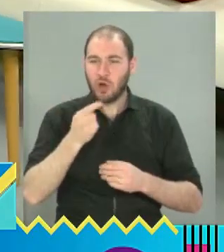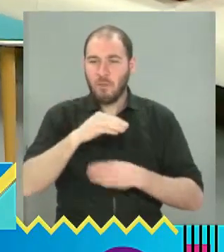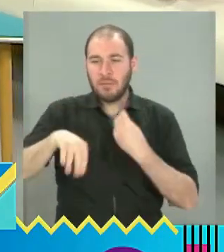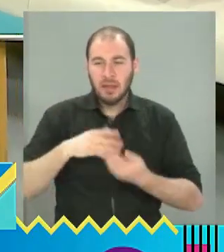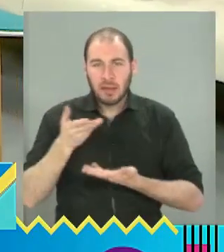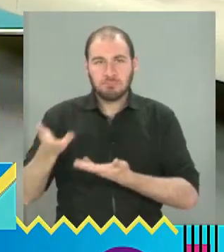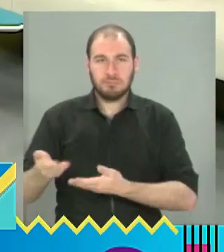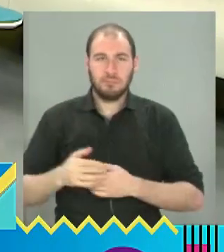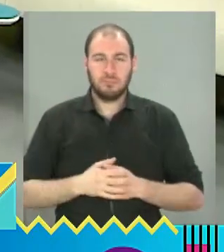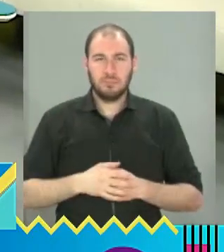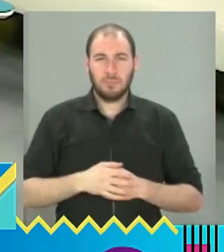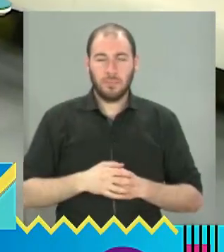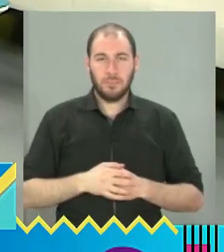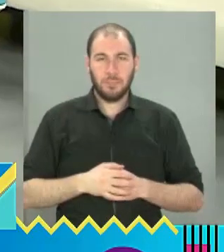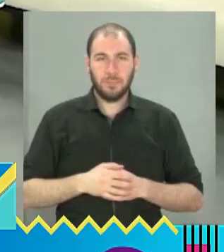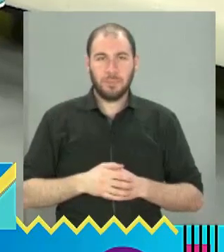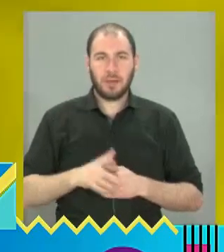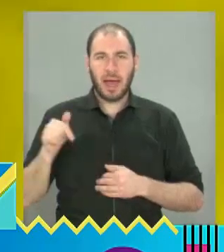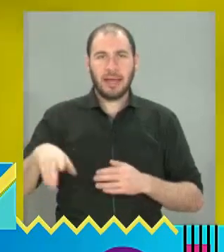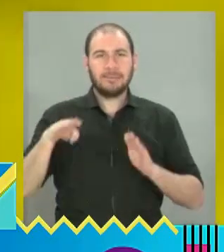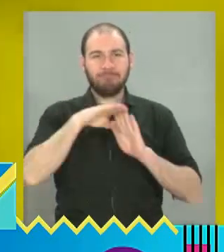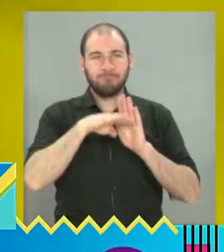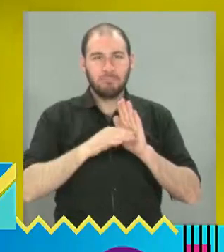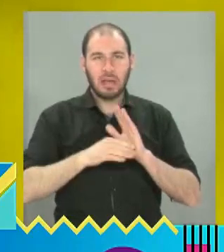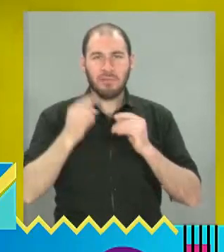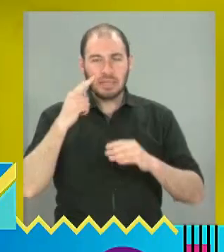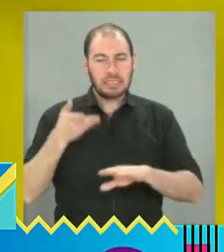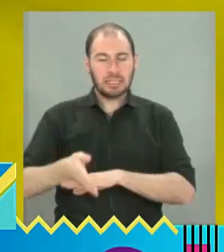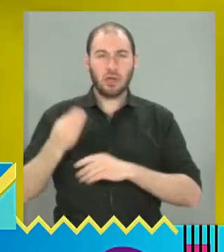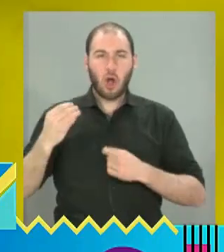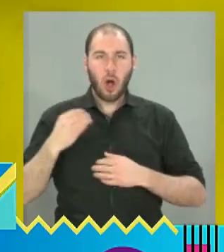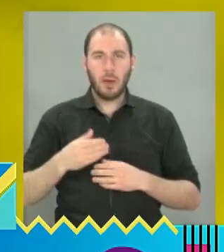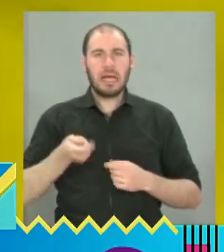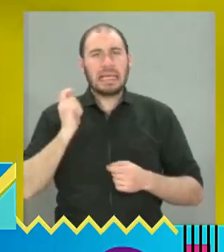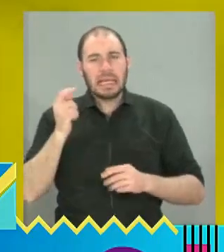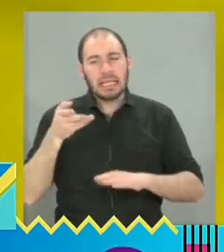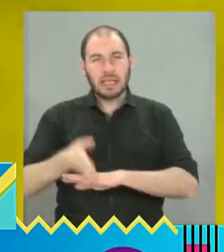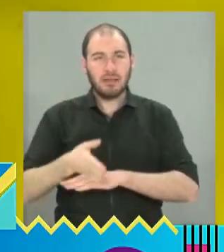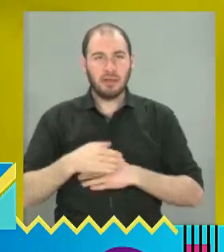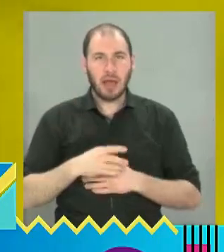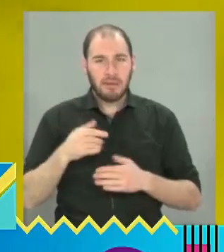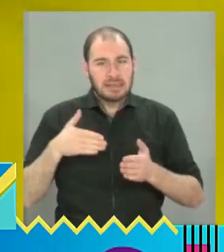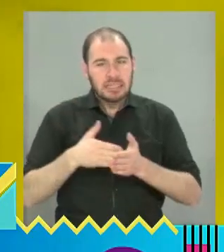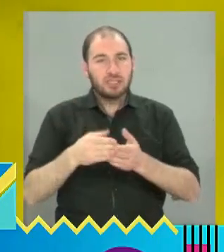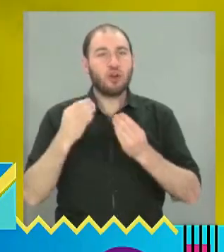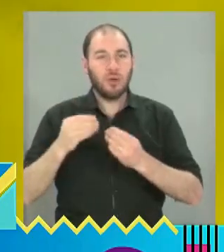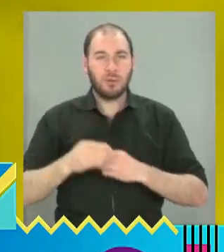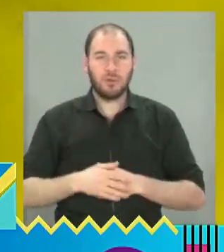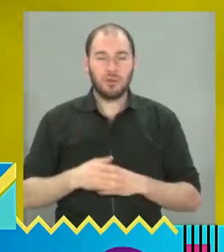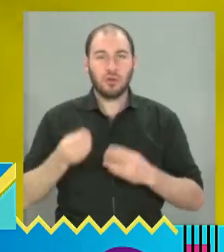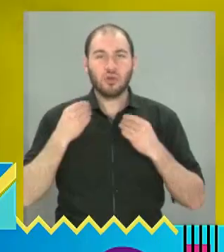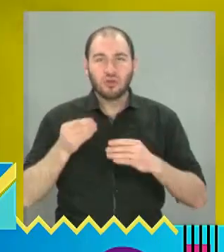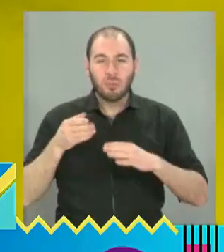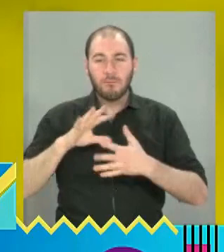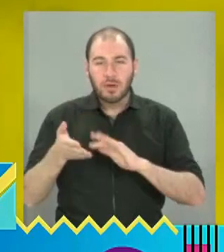familiar. Se ha tratado de especificar cómo se va a intervenir, quiénes lo van a intervenir, hasta qué punto se va a intervenir, cómo va a